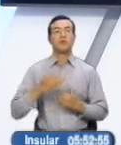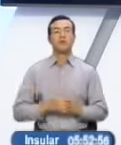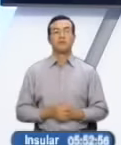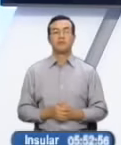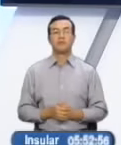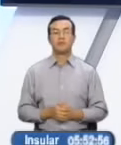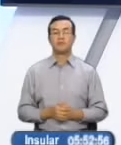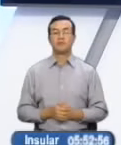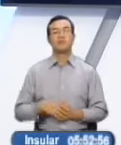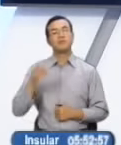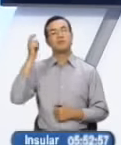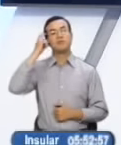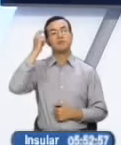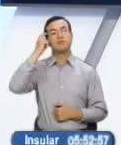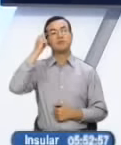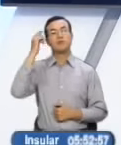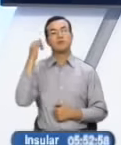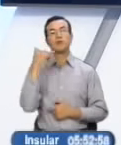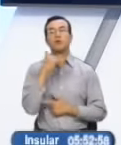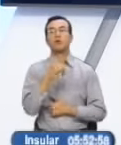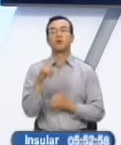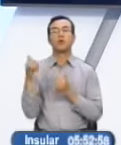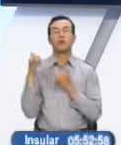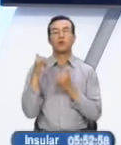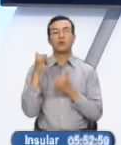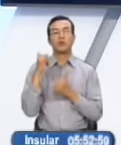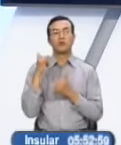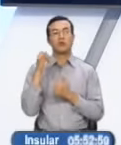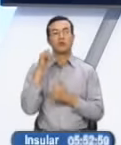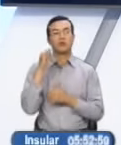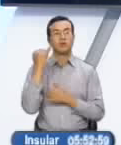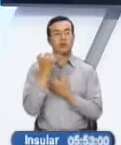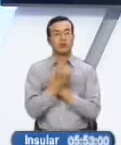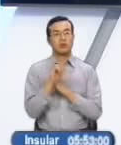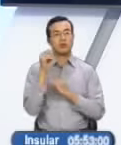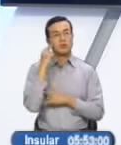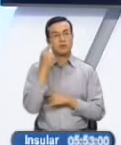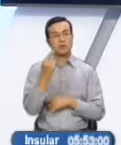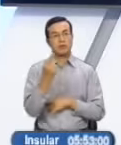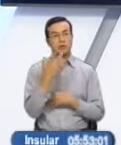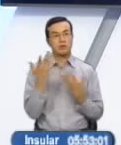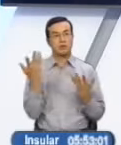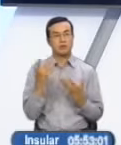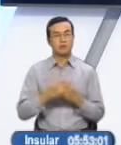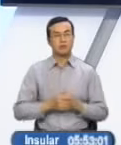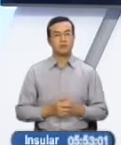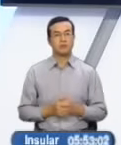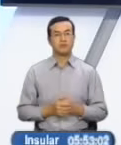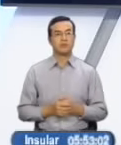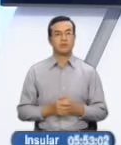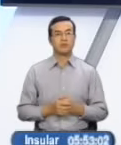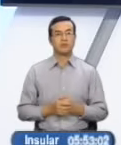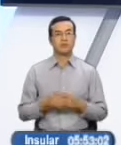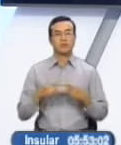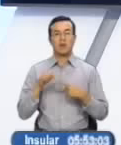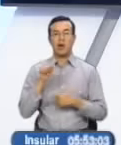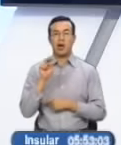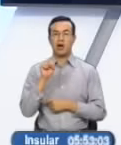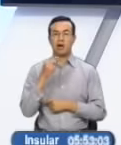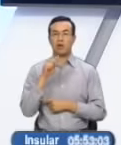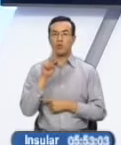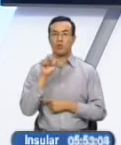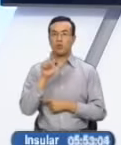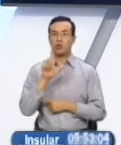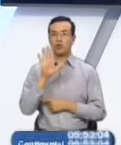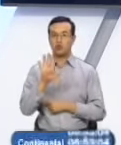es lo que piensan en la previa los jugadores del equipo de los Rayados del Valle. Se dice que no será de la partida José Angulo por tener